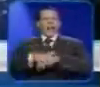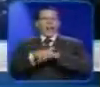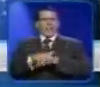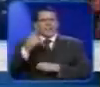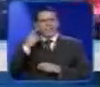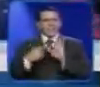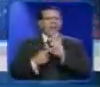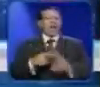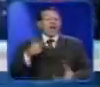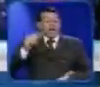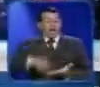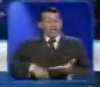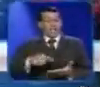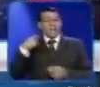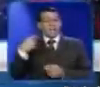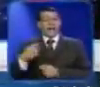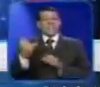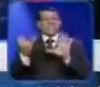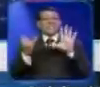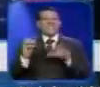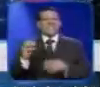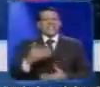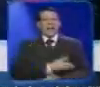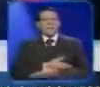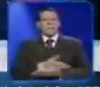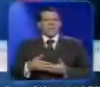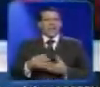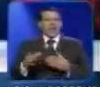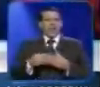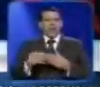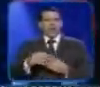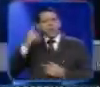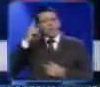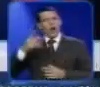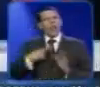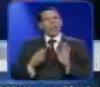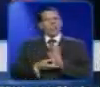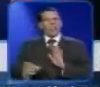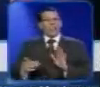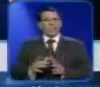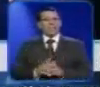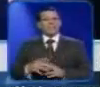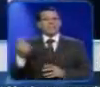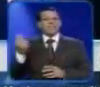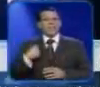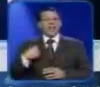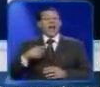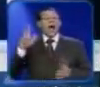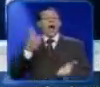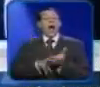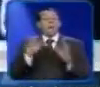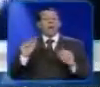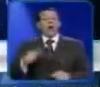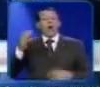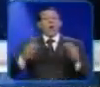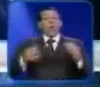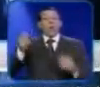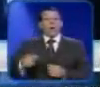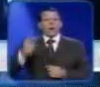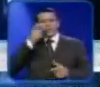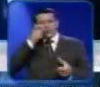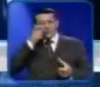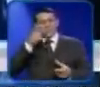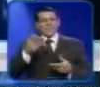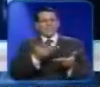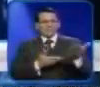El contrato, que incluye el pago de 60 millones de dólares por los derechos, tendrá que obtener la aprobación del juez que supervisa